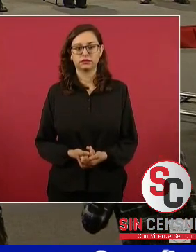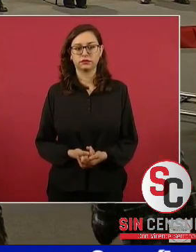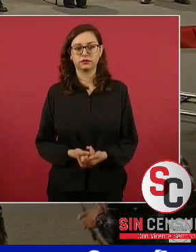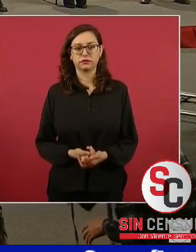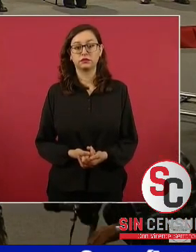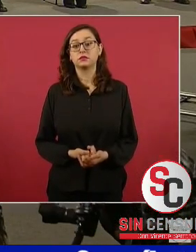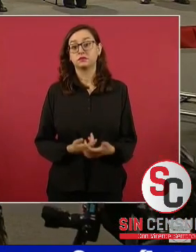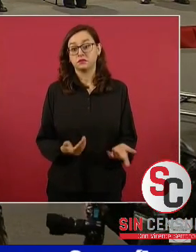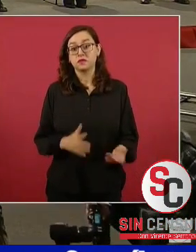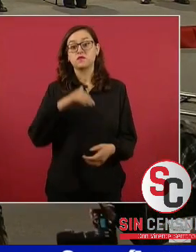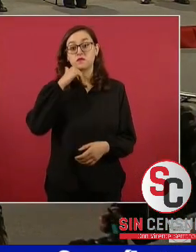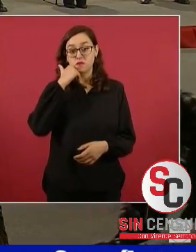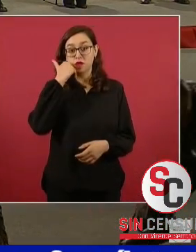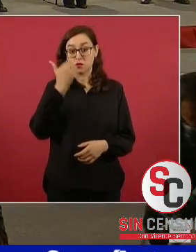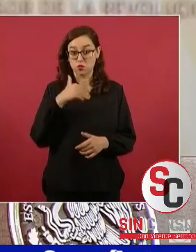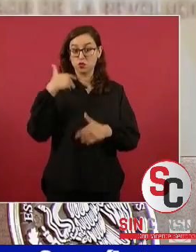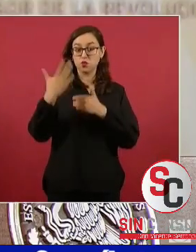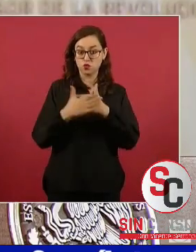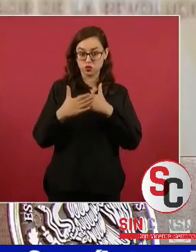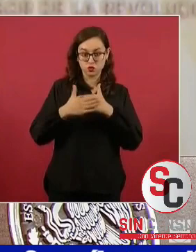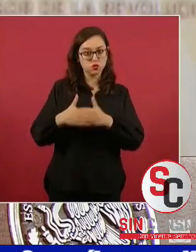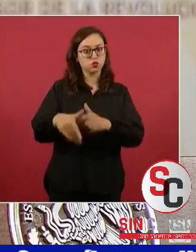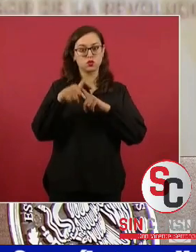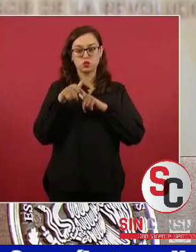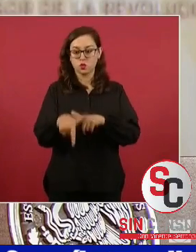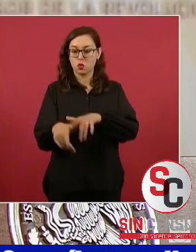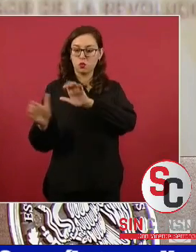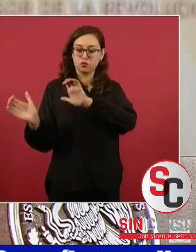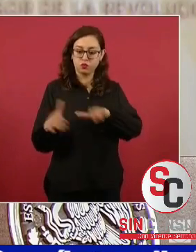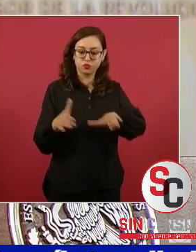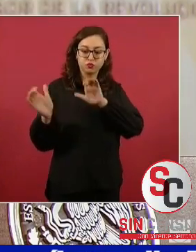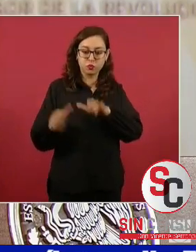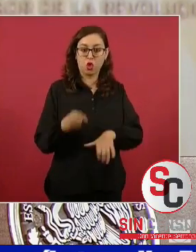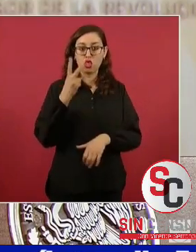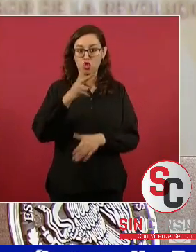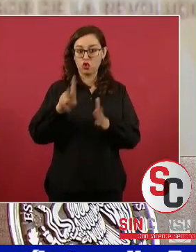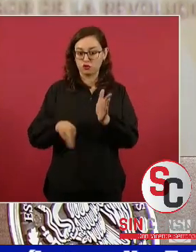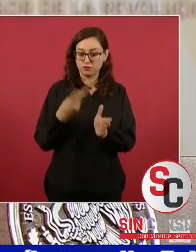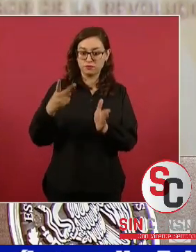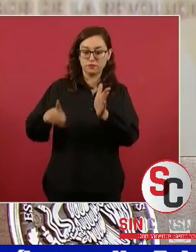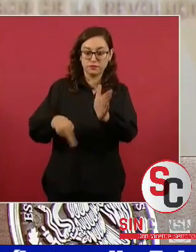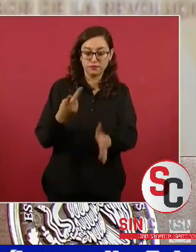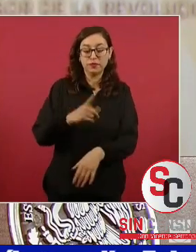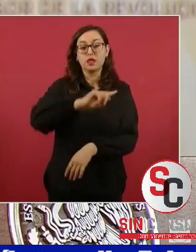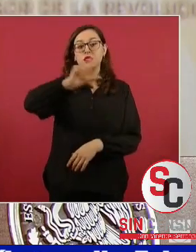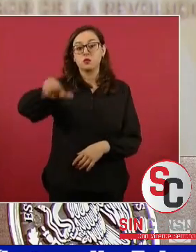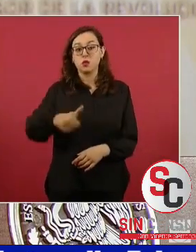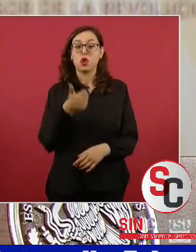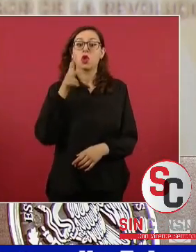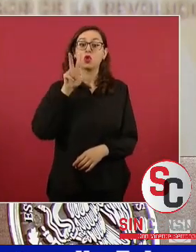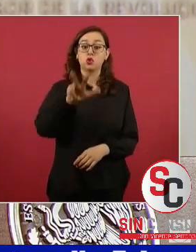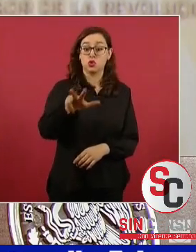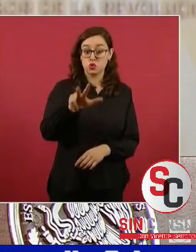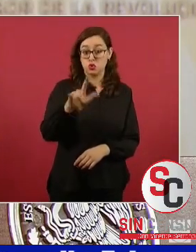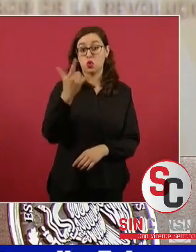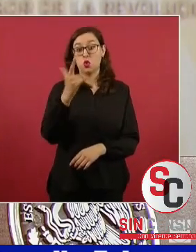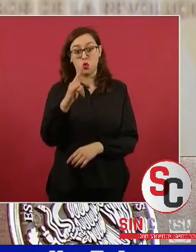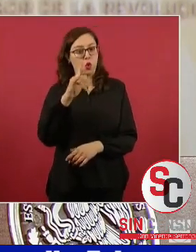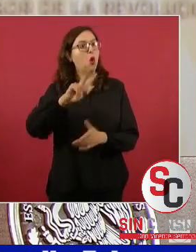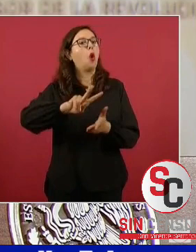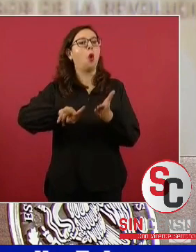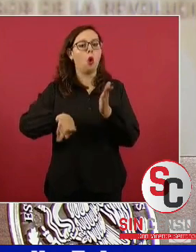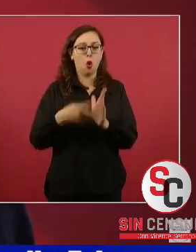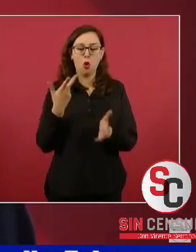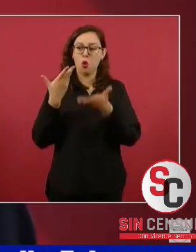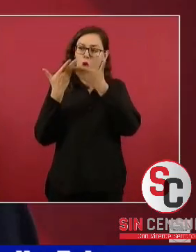contratar al mayor número de médicos especialistas. El 18 de julio se abre de manera permanente nuevamente la convocatoria con las